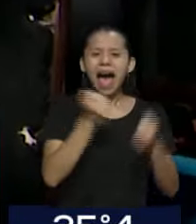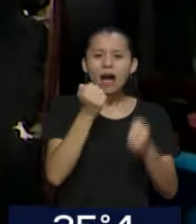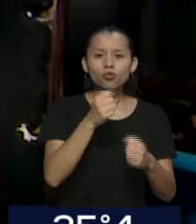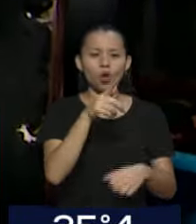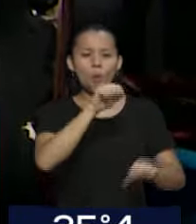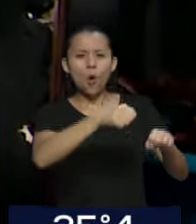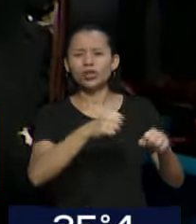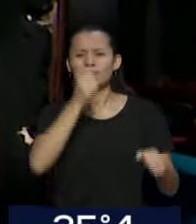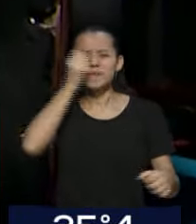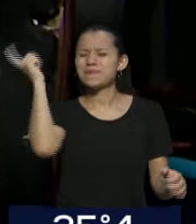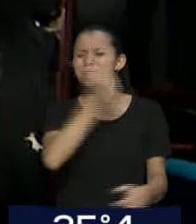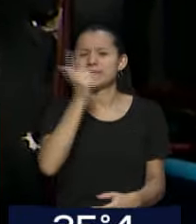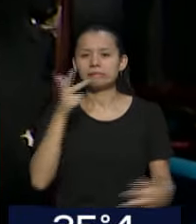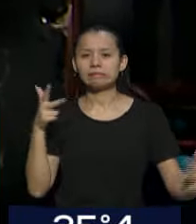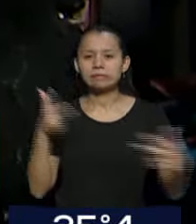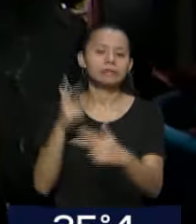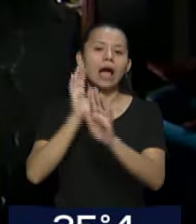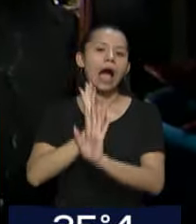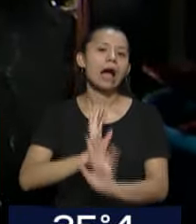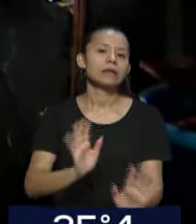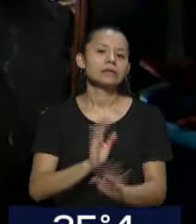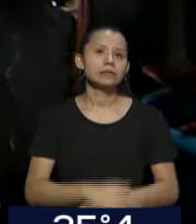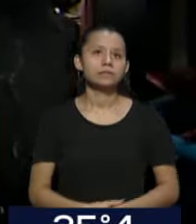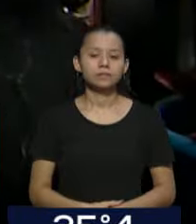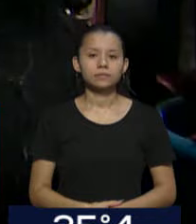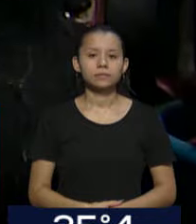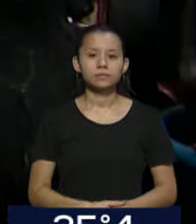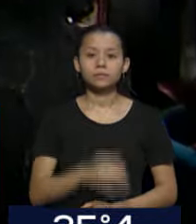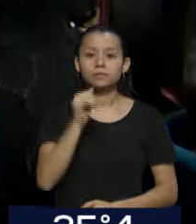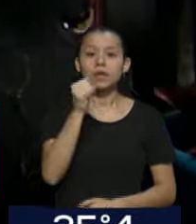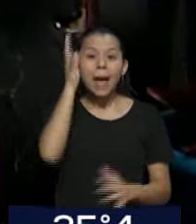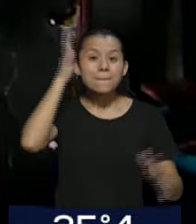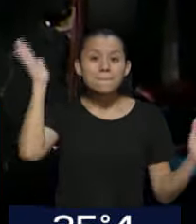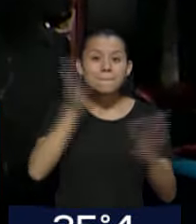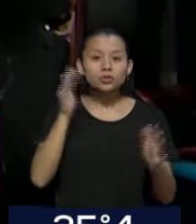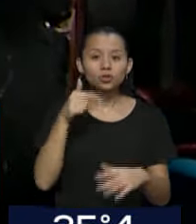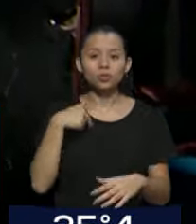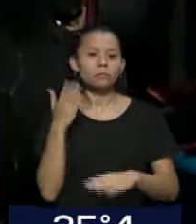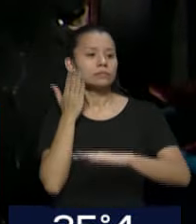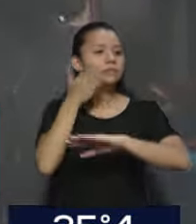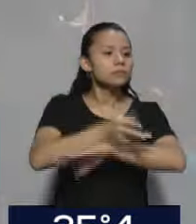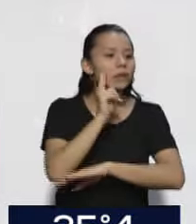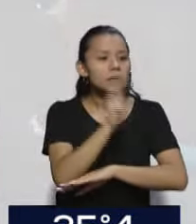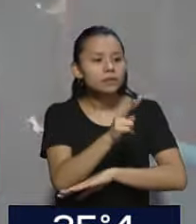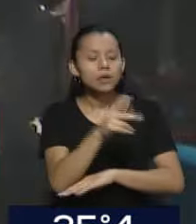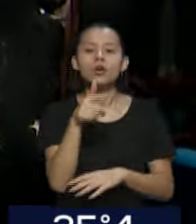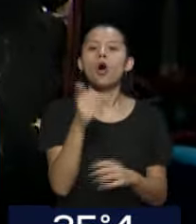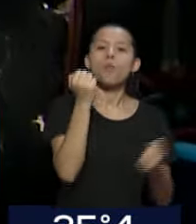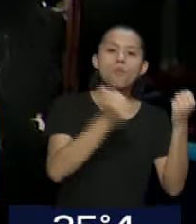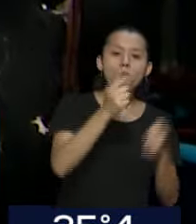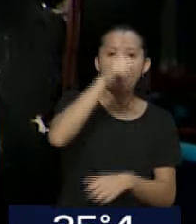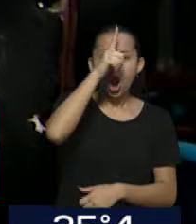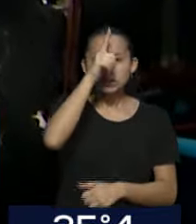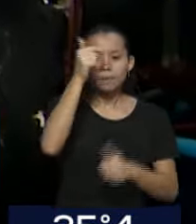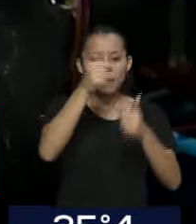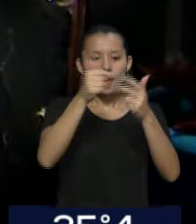que se escuchó es el estallido. Y ahí salieron todos a ver lo que había pasado. Y ahí nomás llegó la policía y móviles y móviles. Nos roban mucho por